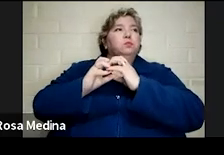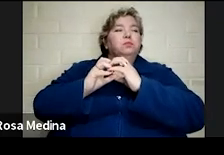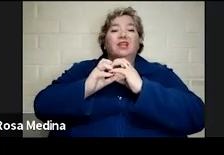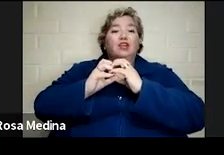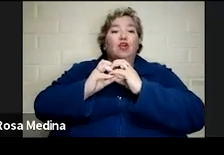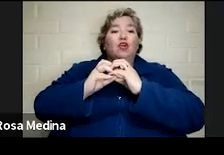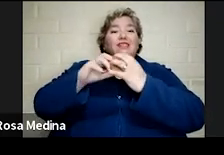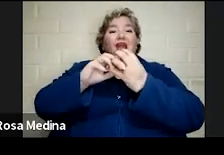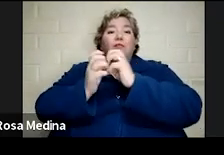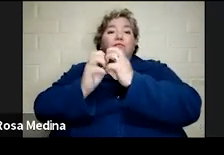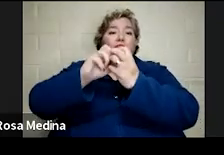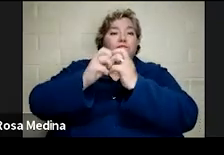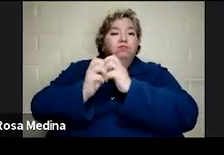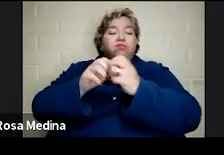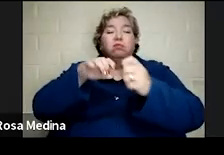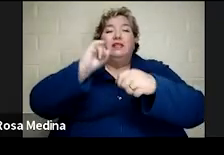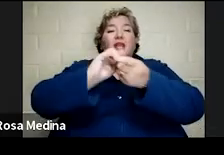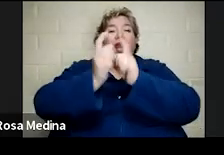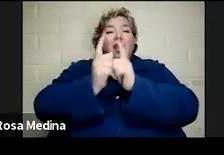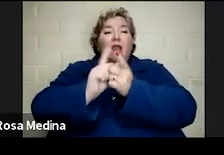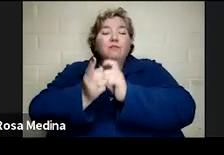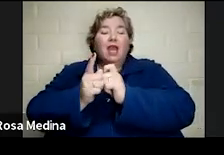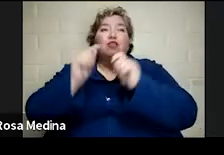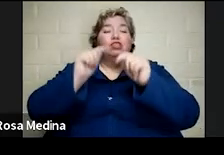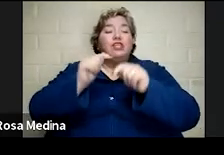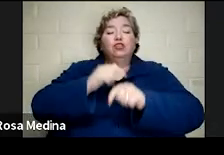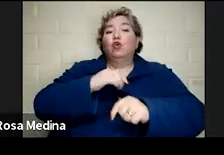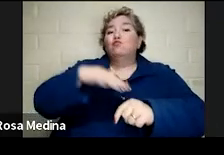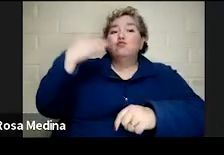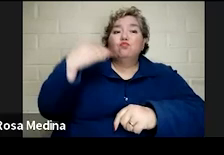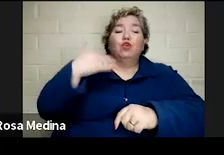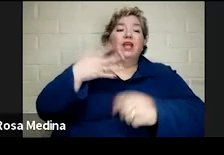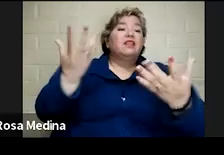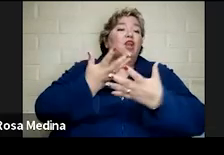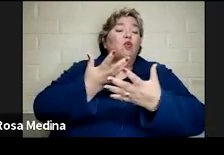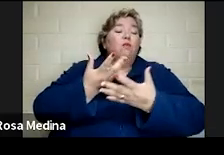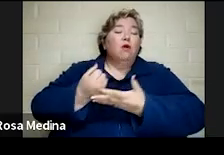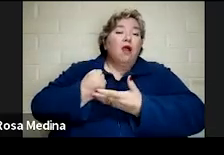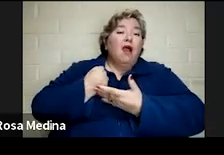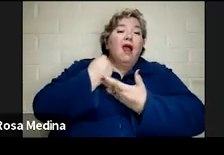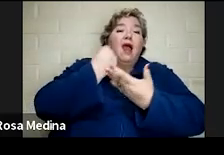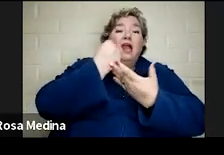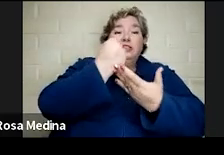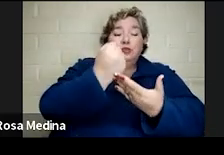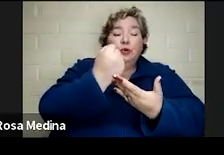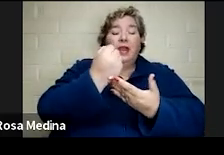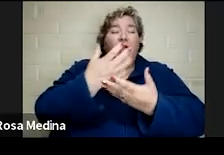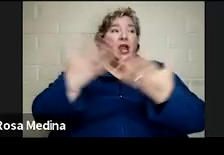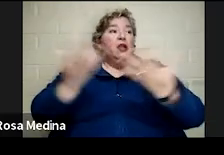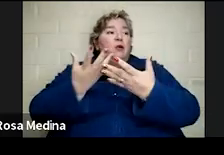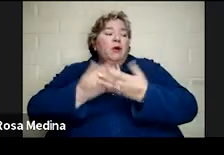muy importante eh, cómo se va estimulando y cómo se va apoyando a ese niño para